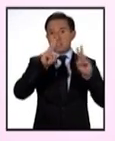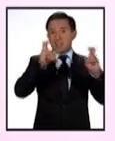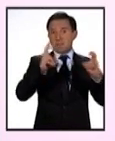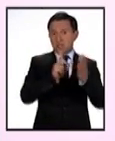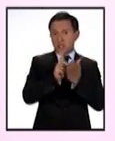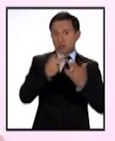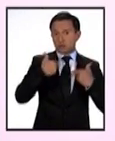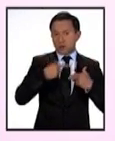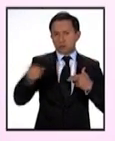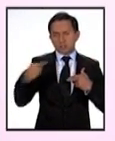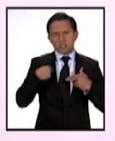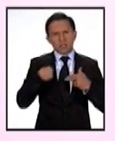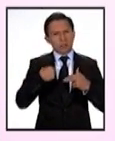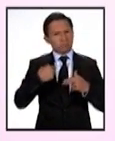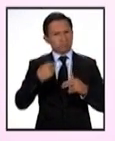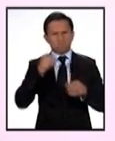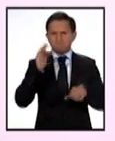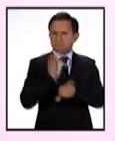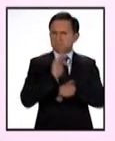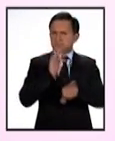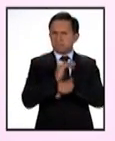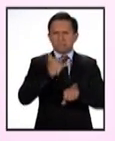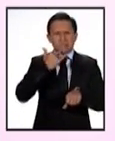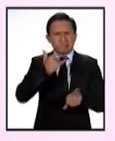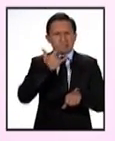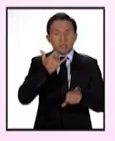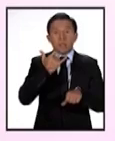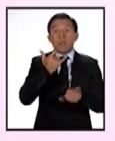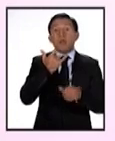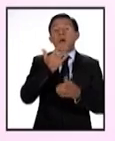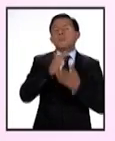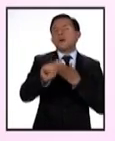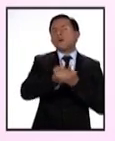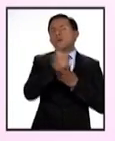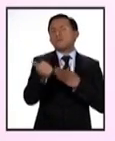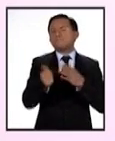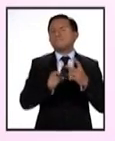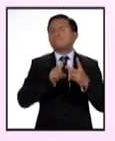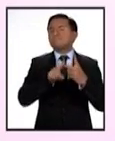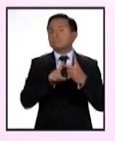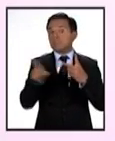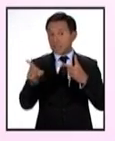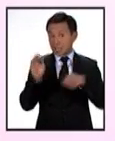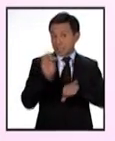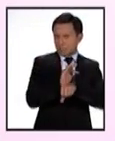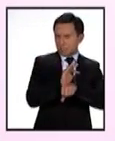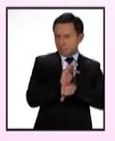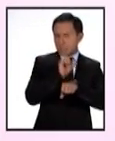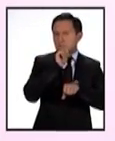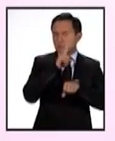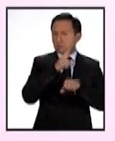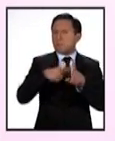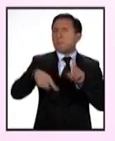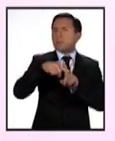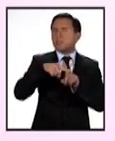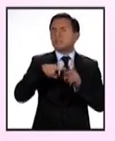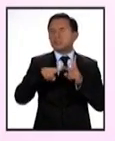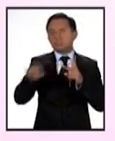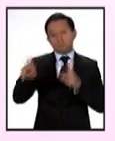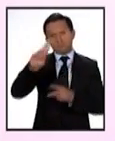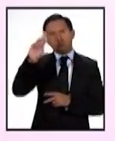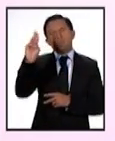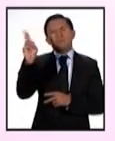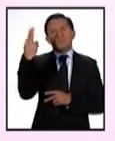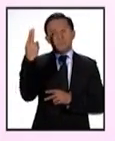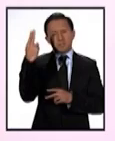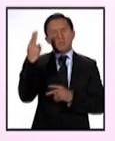y la otra es porque, además de ser un defensor, es un académico, alguien que ha reflexionado en